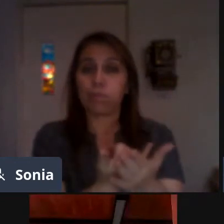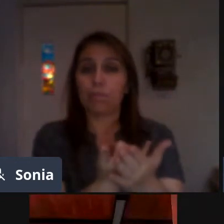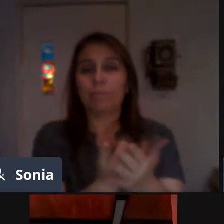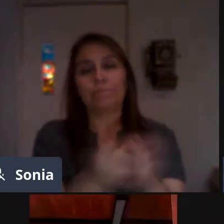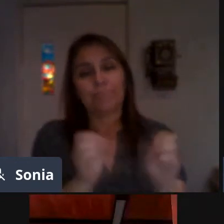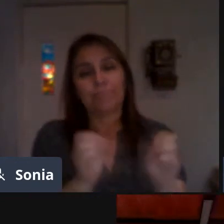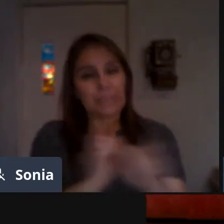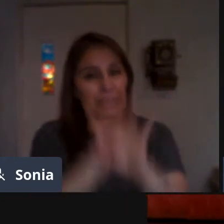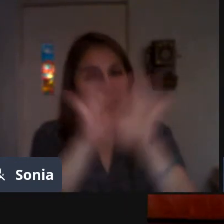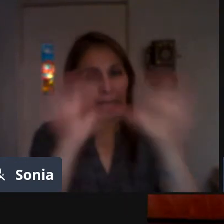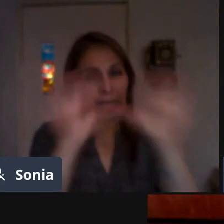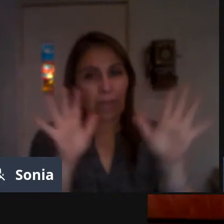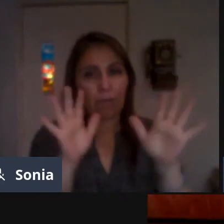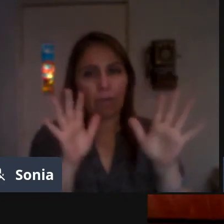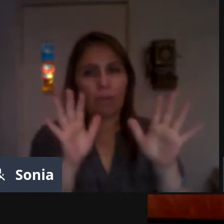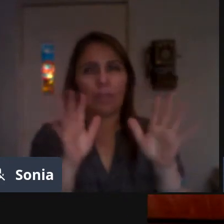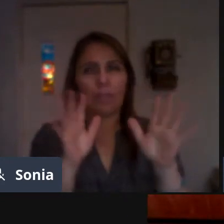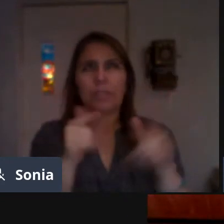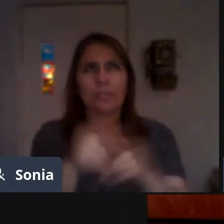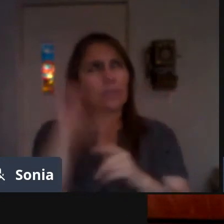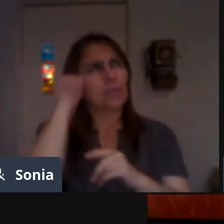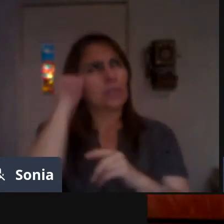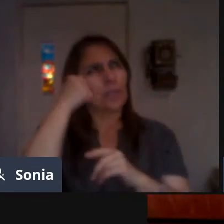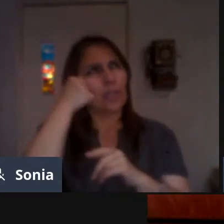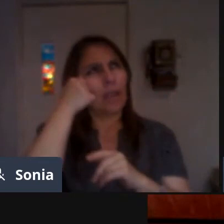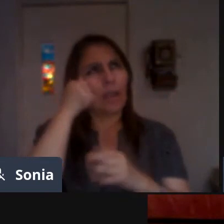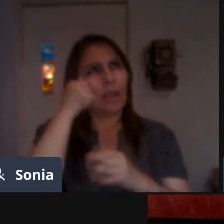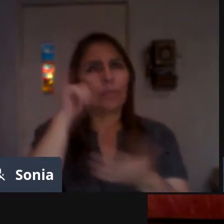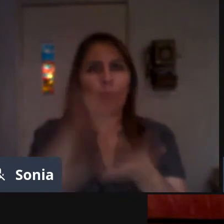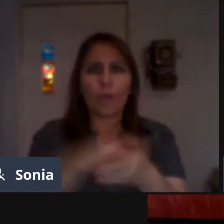si remite a un momento actual no